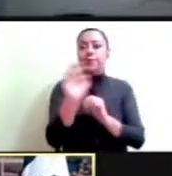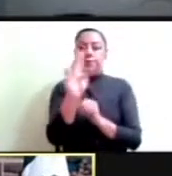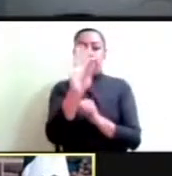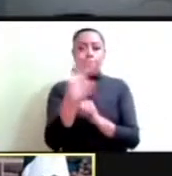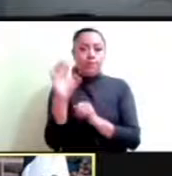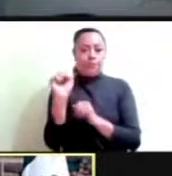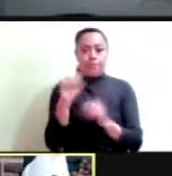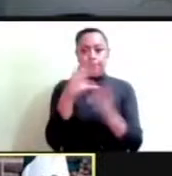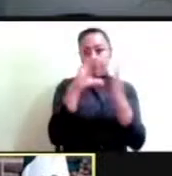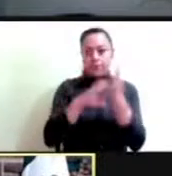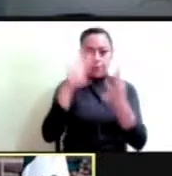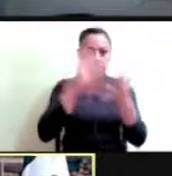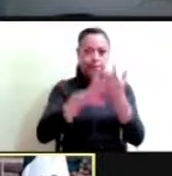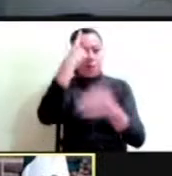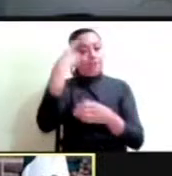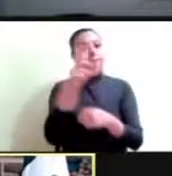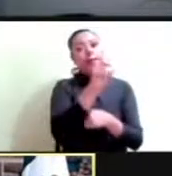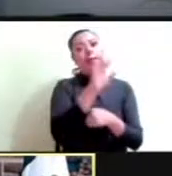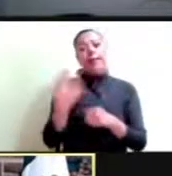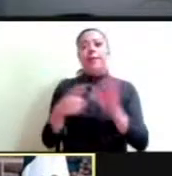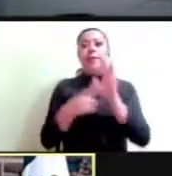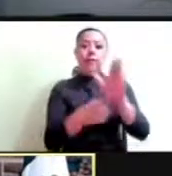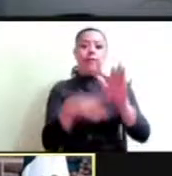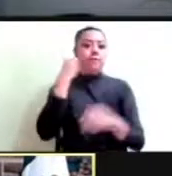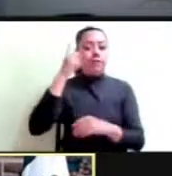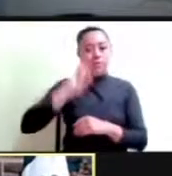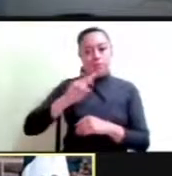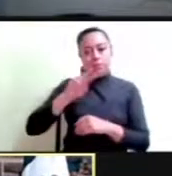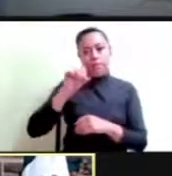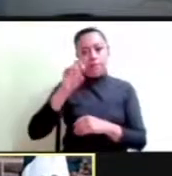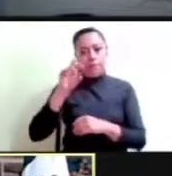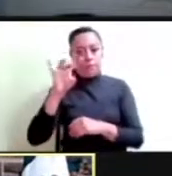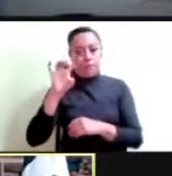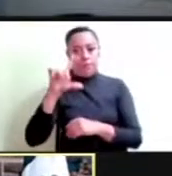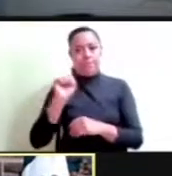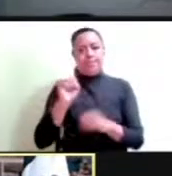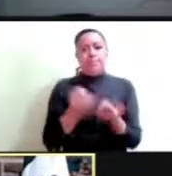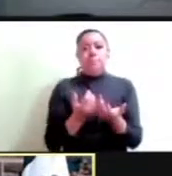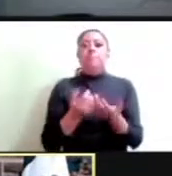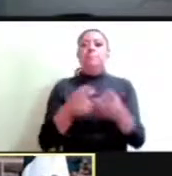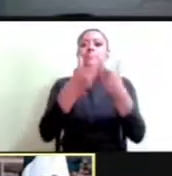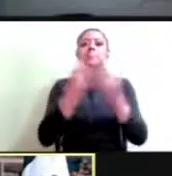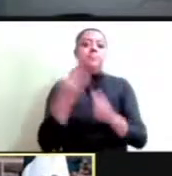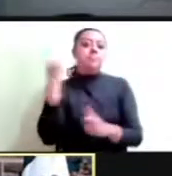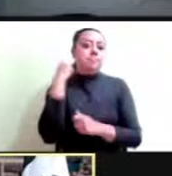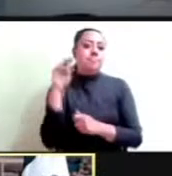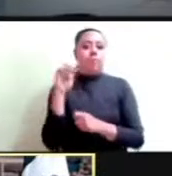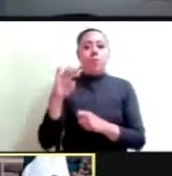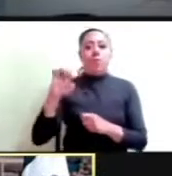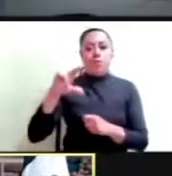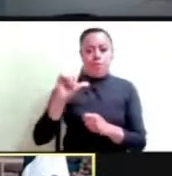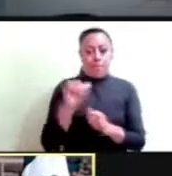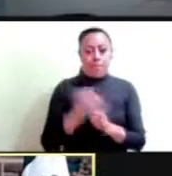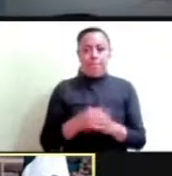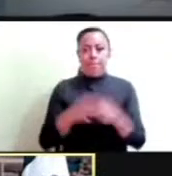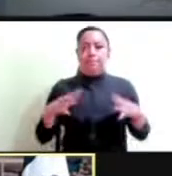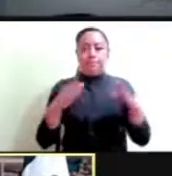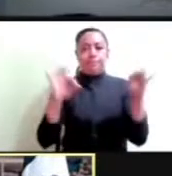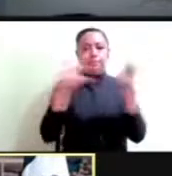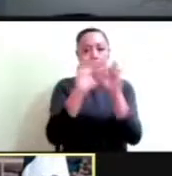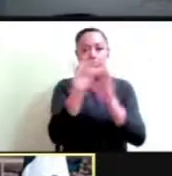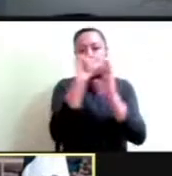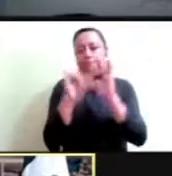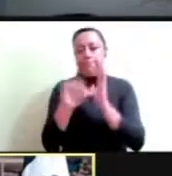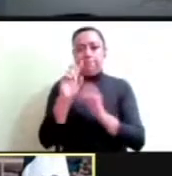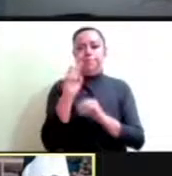Federal, suscrita por la diputada Guadalupe Morales Rubio, integrante del Grupo Parlamentario de Morena. Con fundamento en lo dispuesto por el artículo 31,